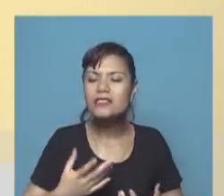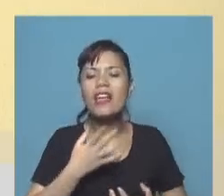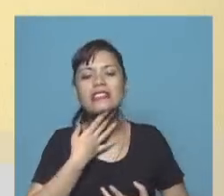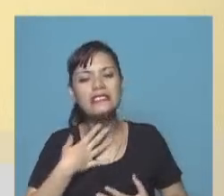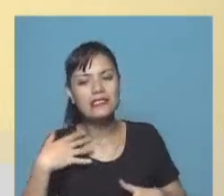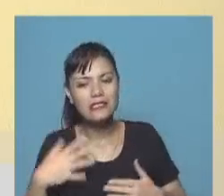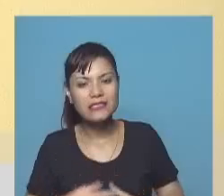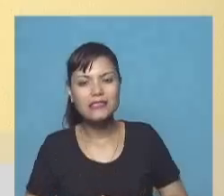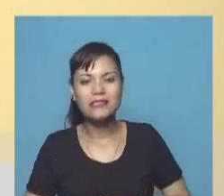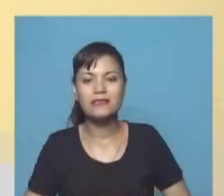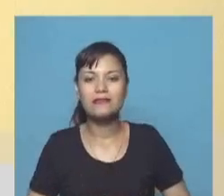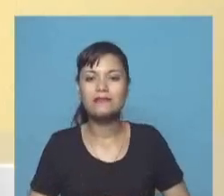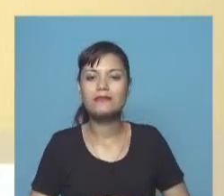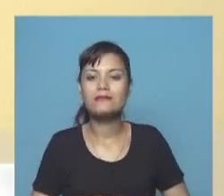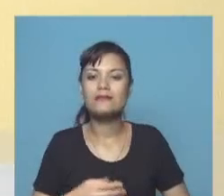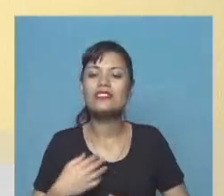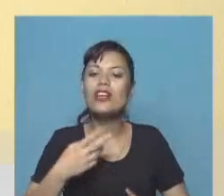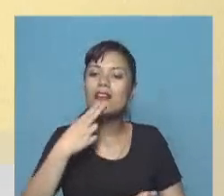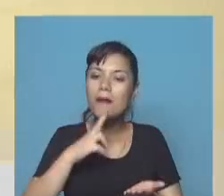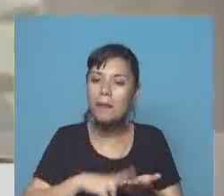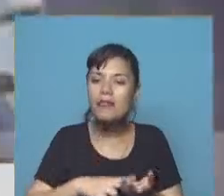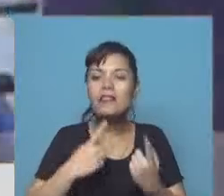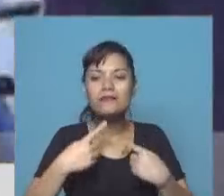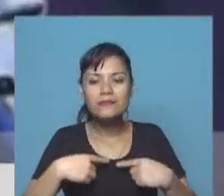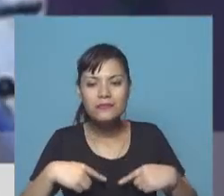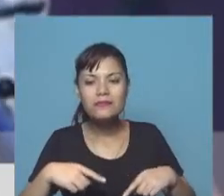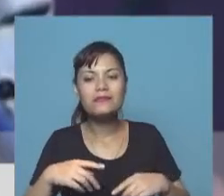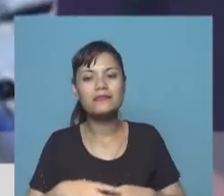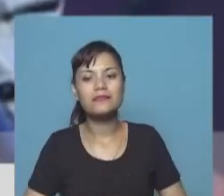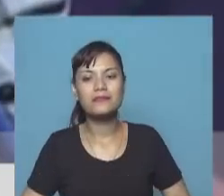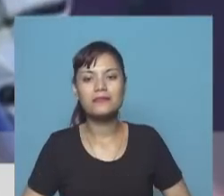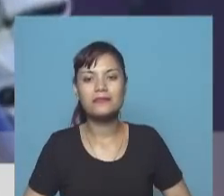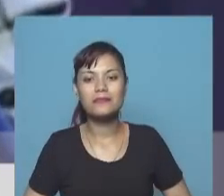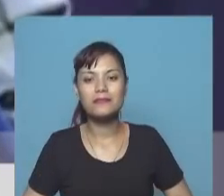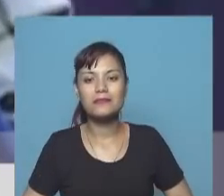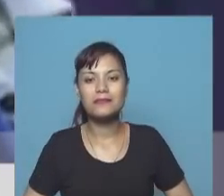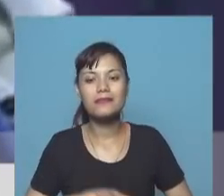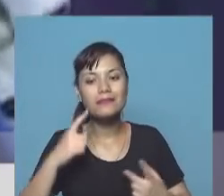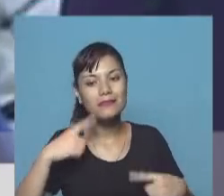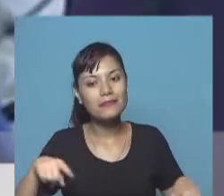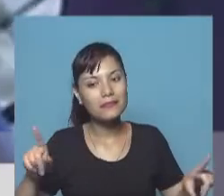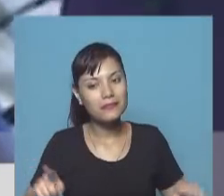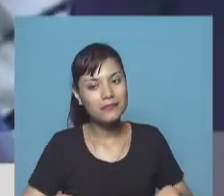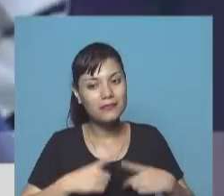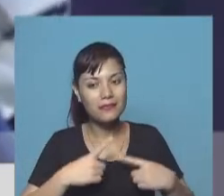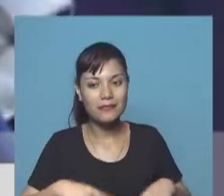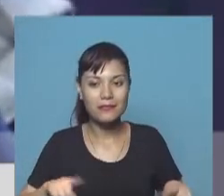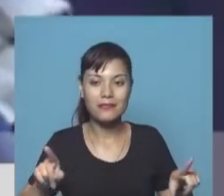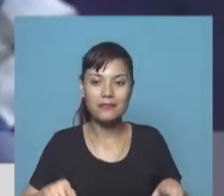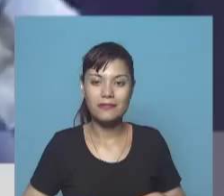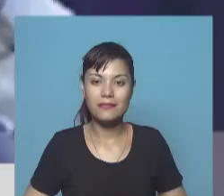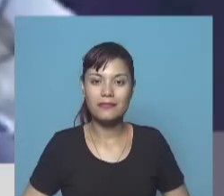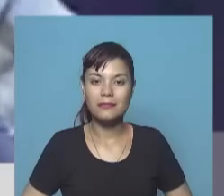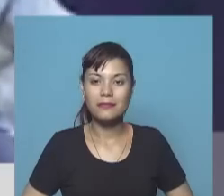sedienta. Reptaría entre malvas y juncos, mares, selvas y tilos. Las tazas